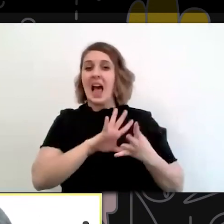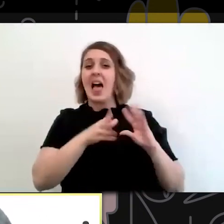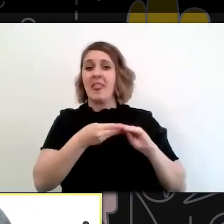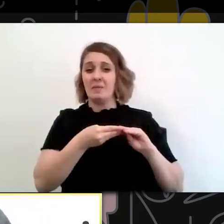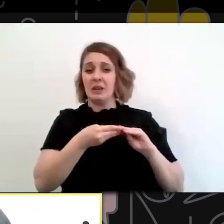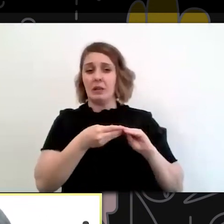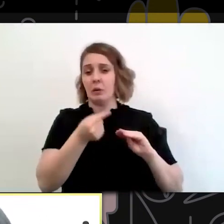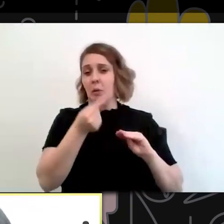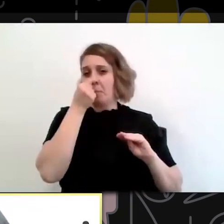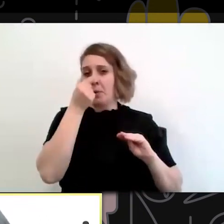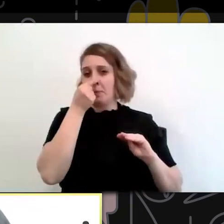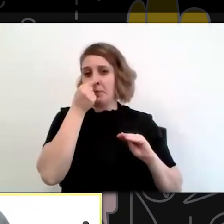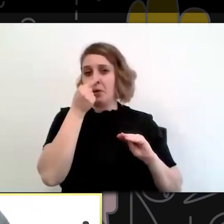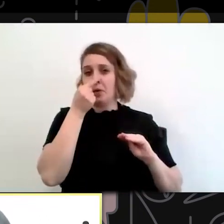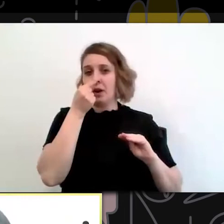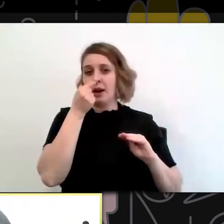daban el resultado,